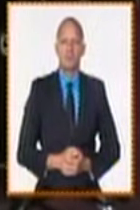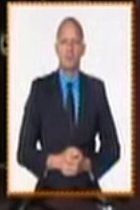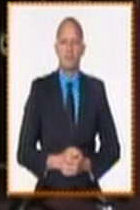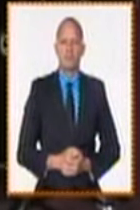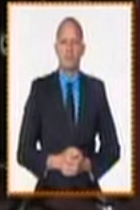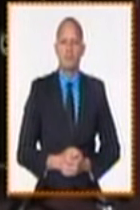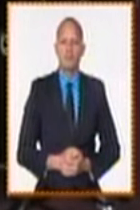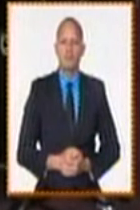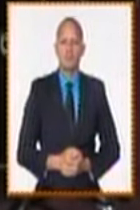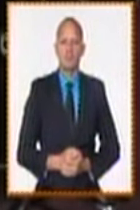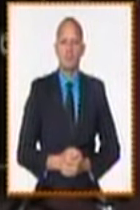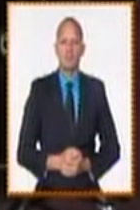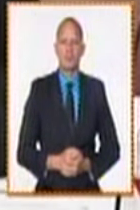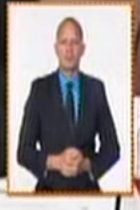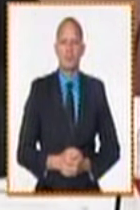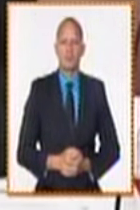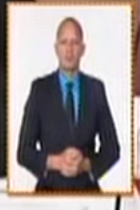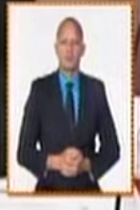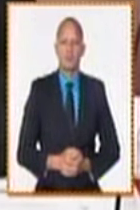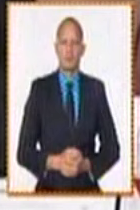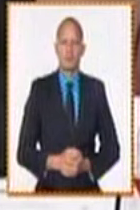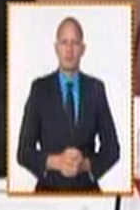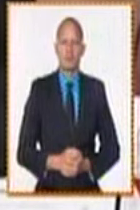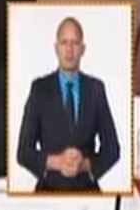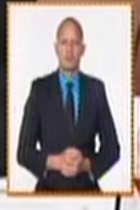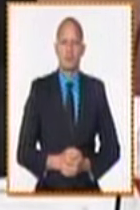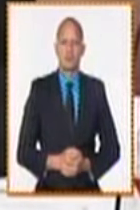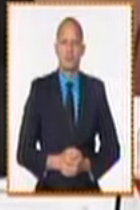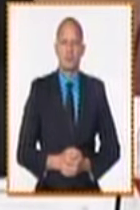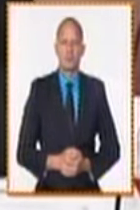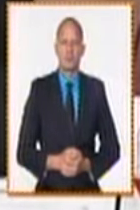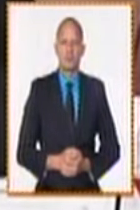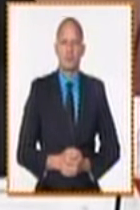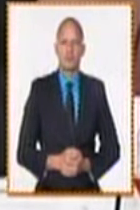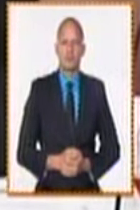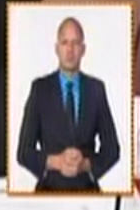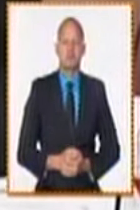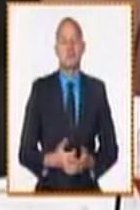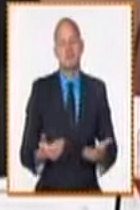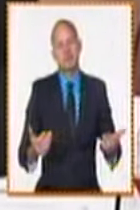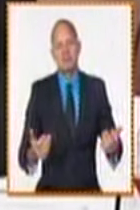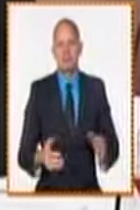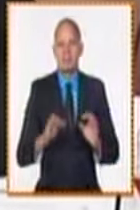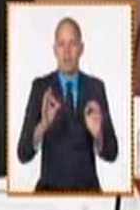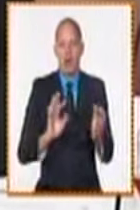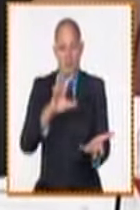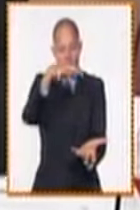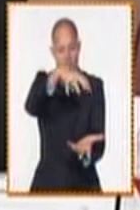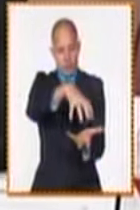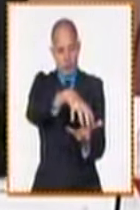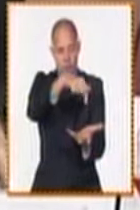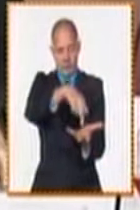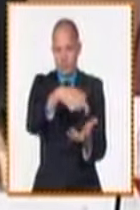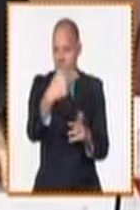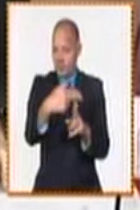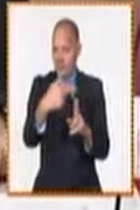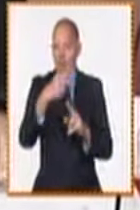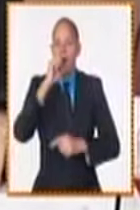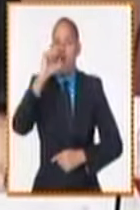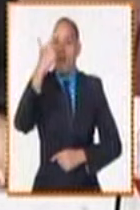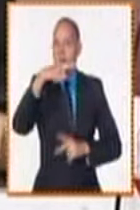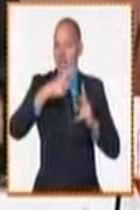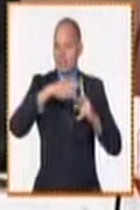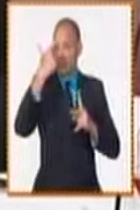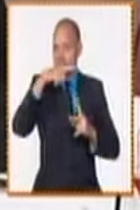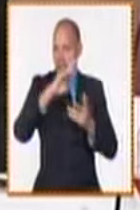Bueno, una ciudad que resume en sí misma la historia de todo un país, la historia de la patria. Aquel 20